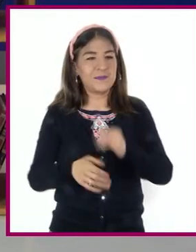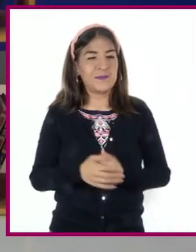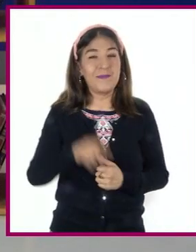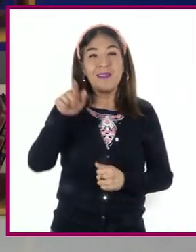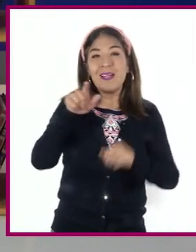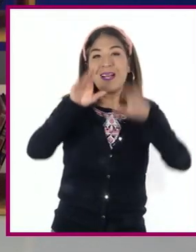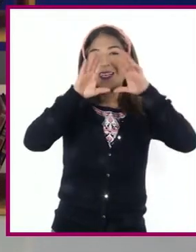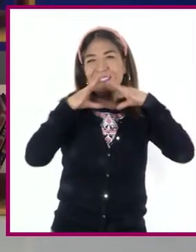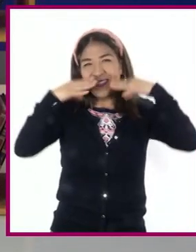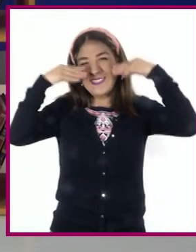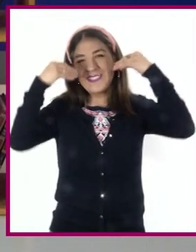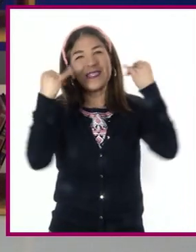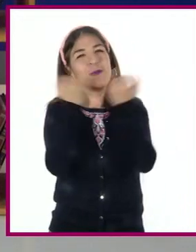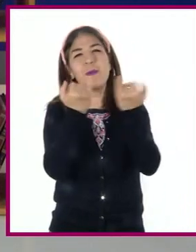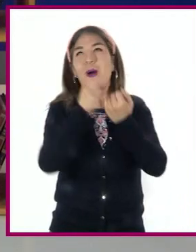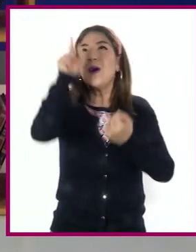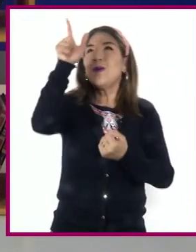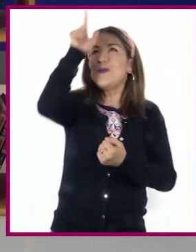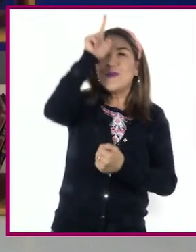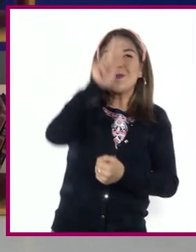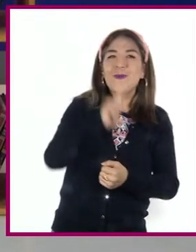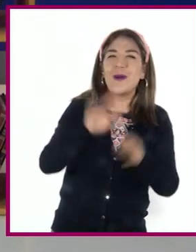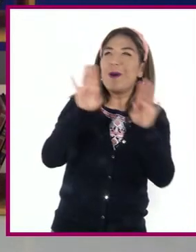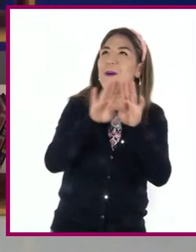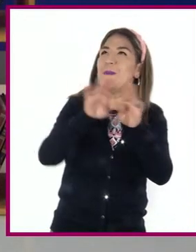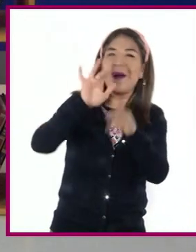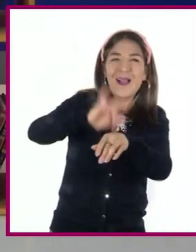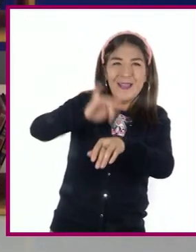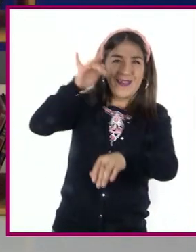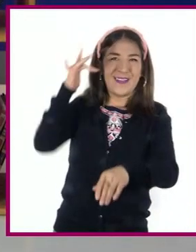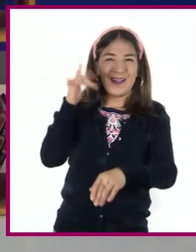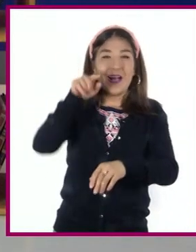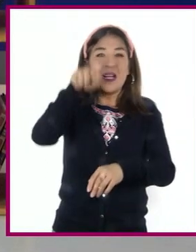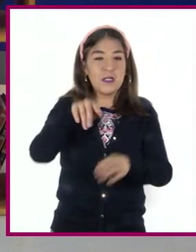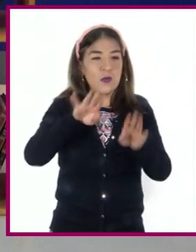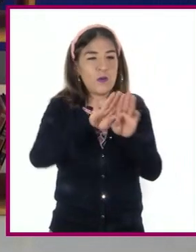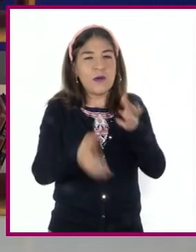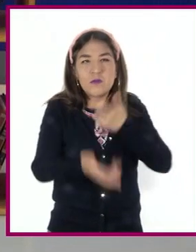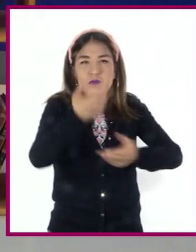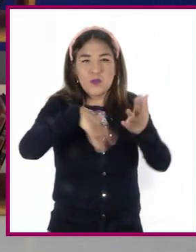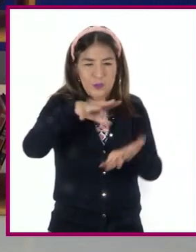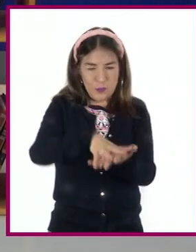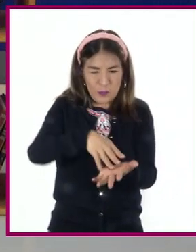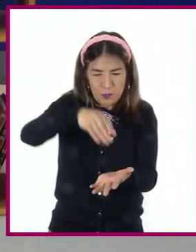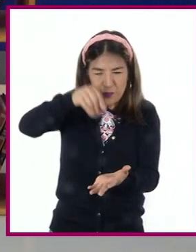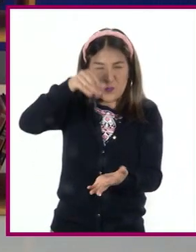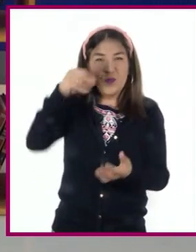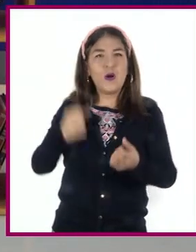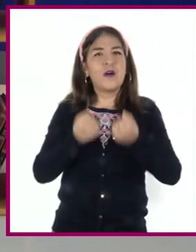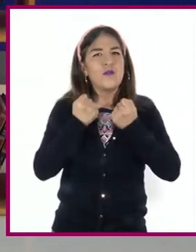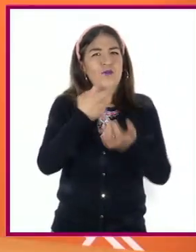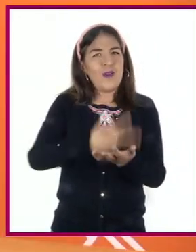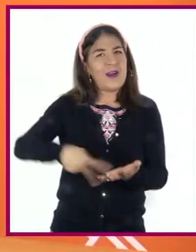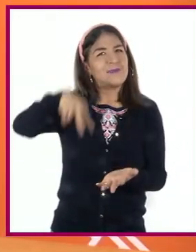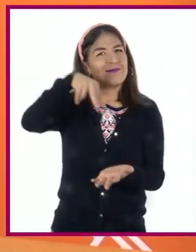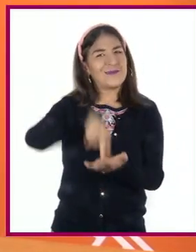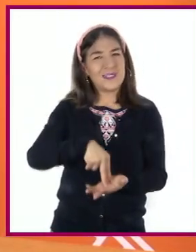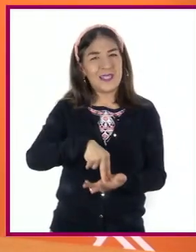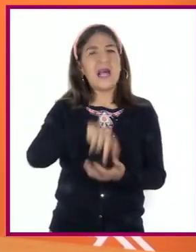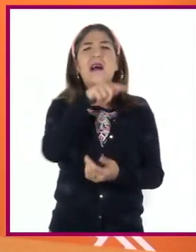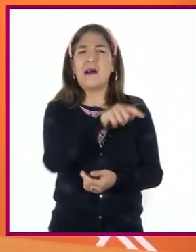su producción de clorofila, es decir, se detienen como los recuerdos. ¿Has visto qué pasa